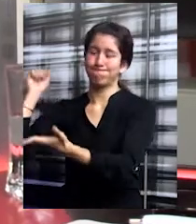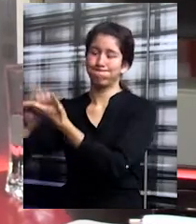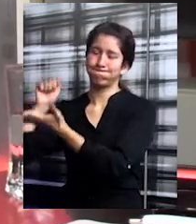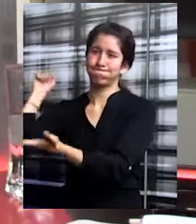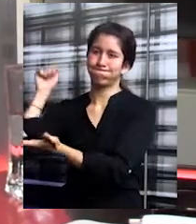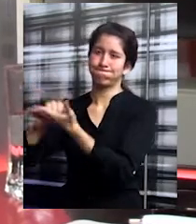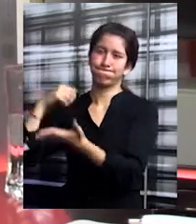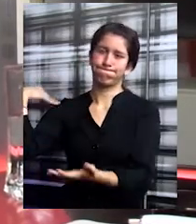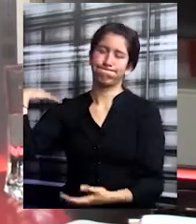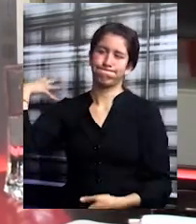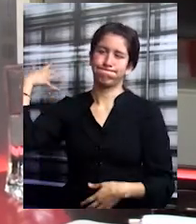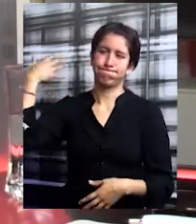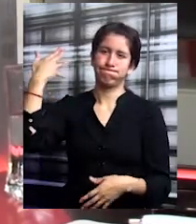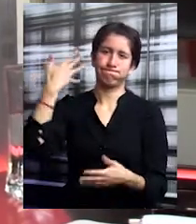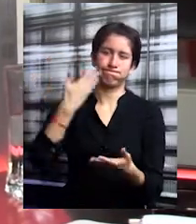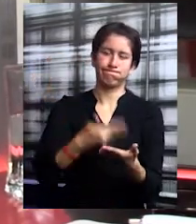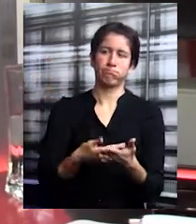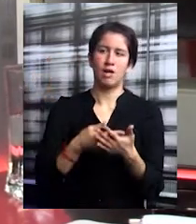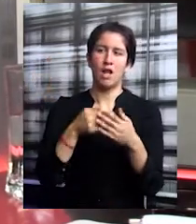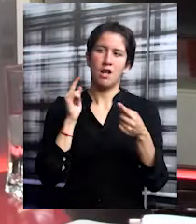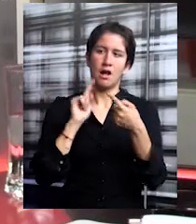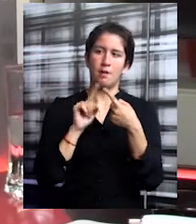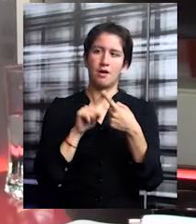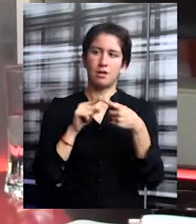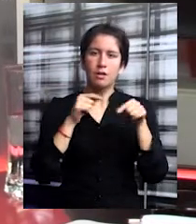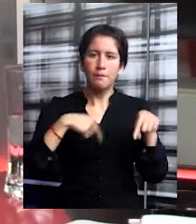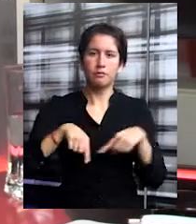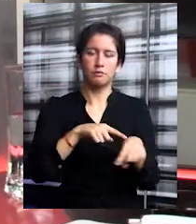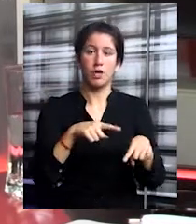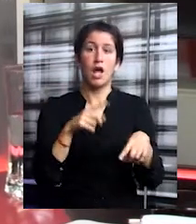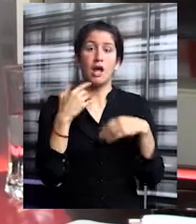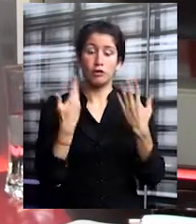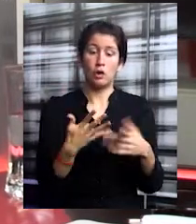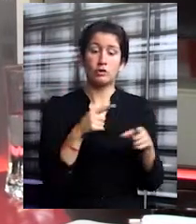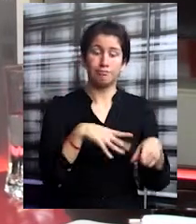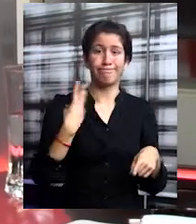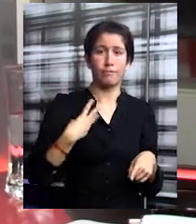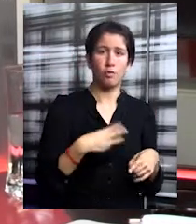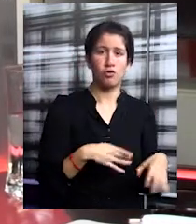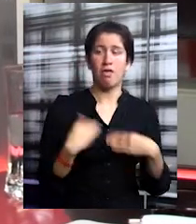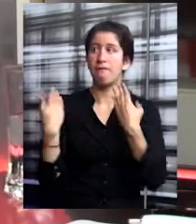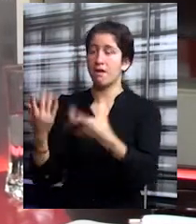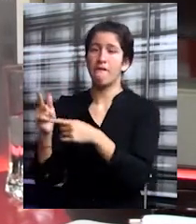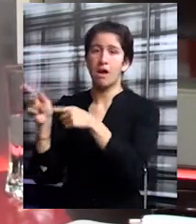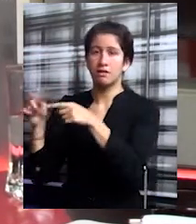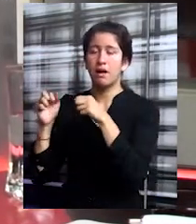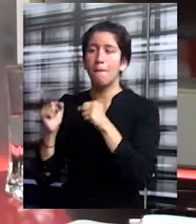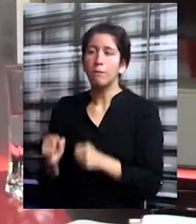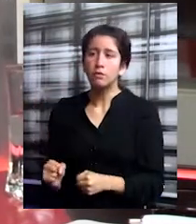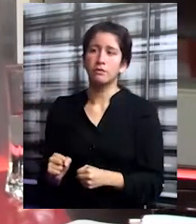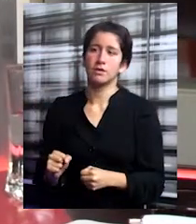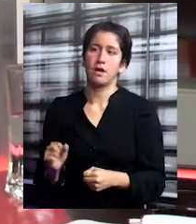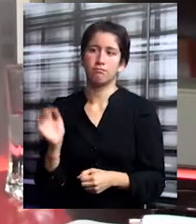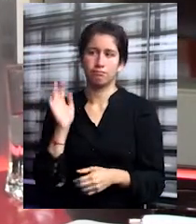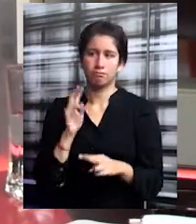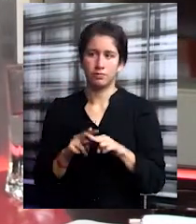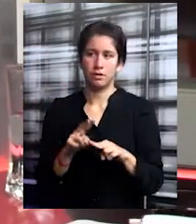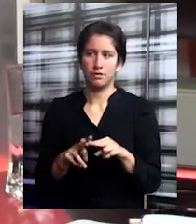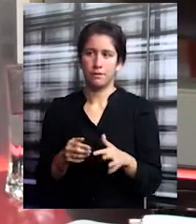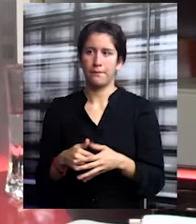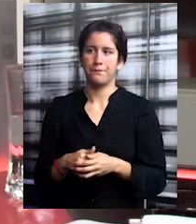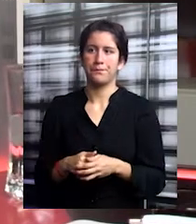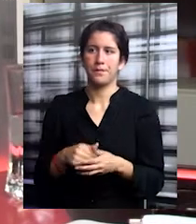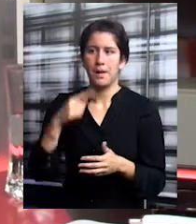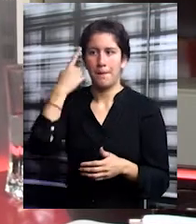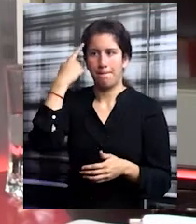participación, ser escuchada. Entonces la municipalidad daba esa posibilidad. Y lamentablemente cuando se genera este acuerdo y se generan las condiciones como para que el